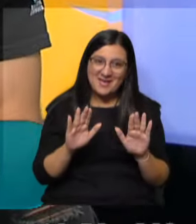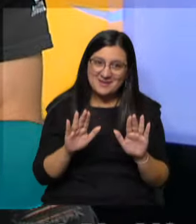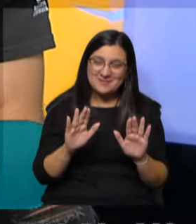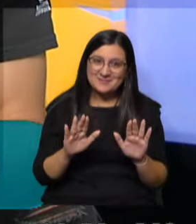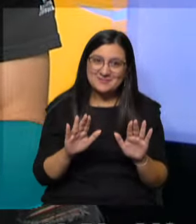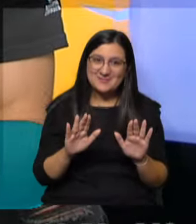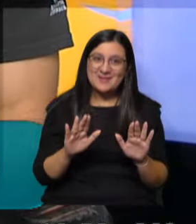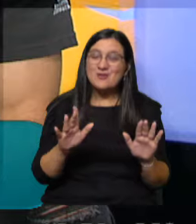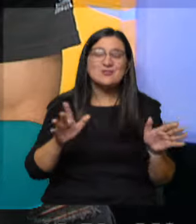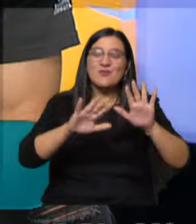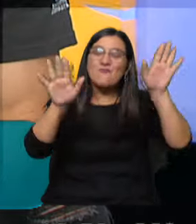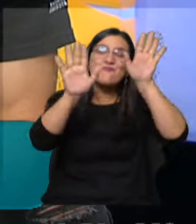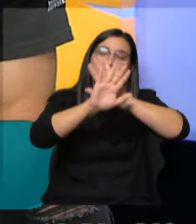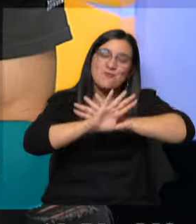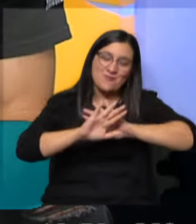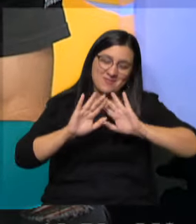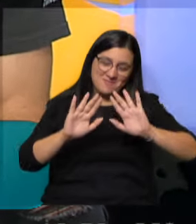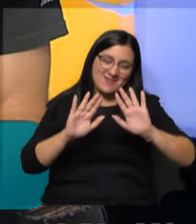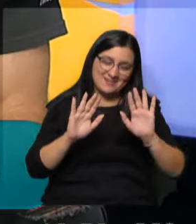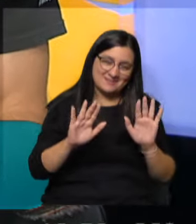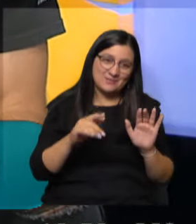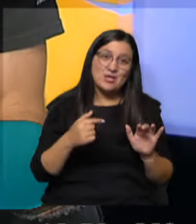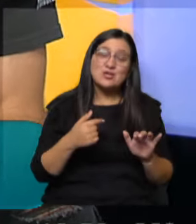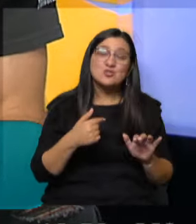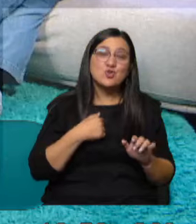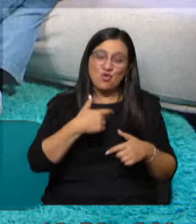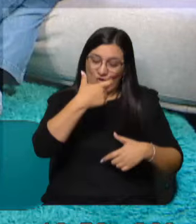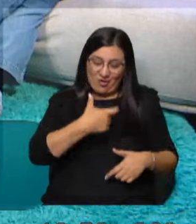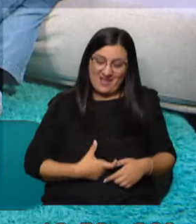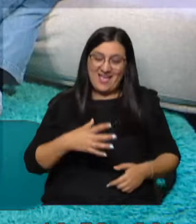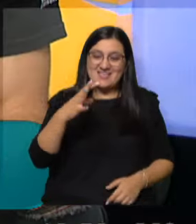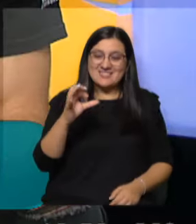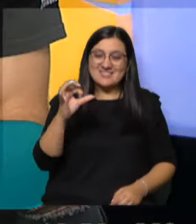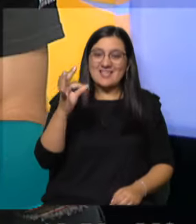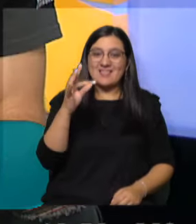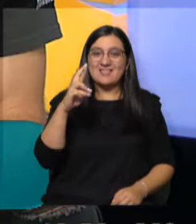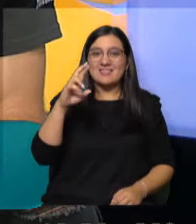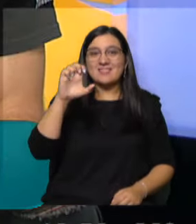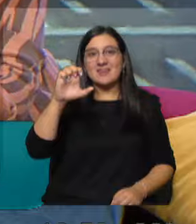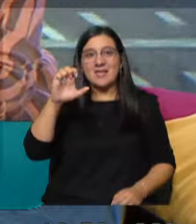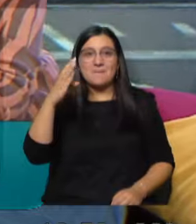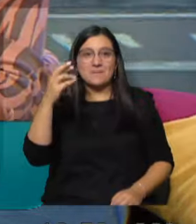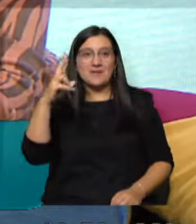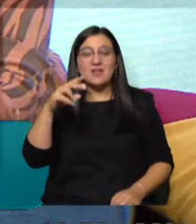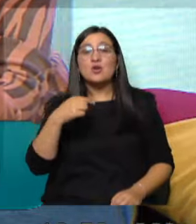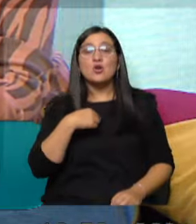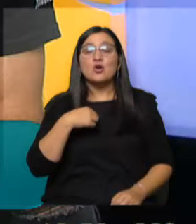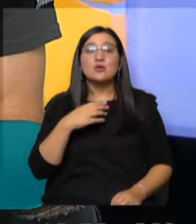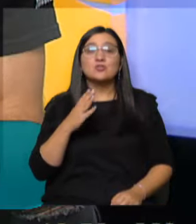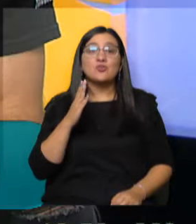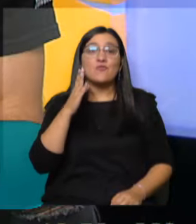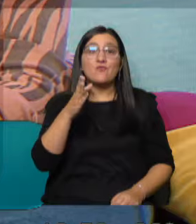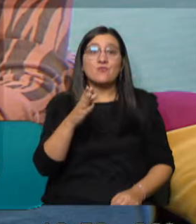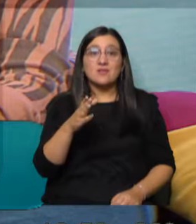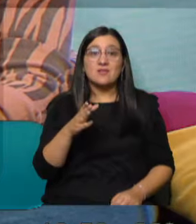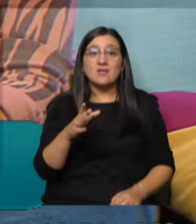No, pará. Vamos a seguir en este tema, por favor. No, yo no era el stripper. ¿Era policía, bombero? No, yo hice el show de stripper. Yo